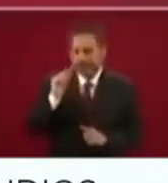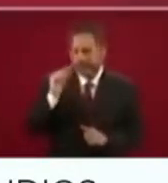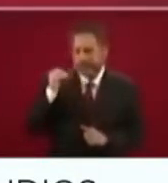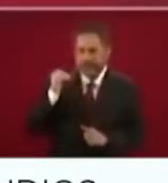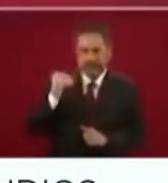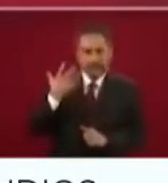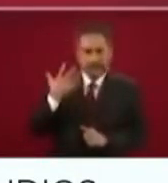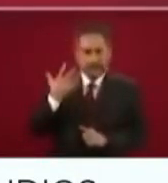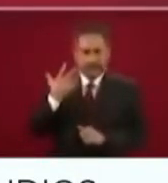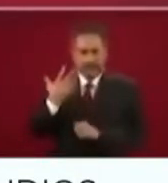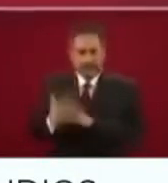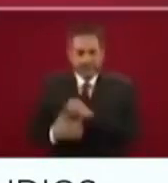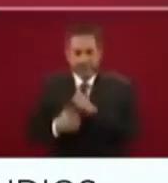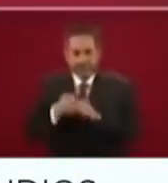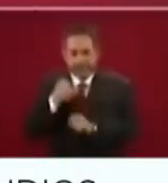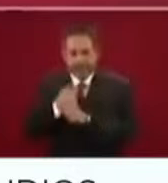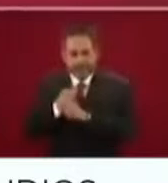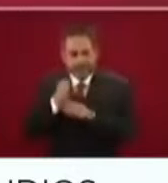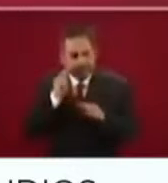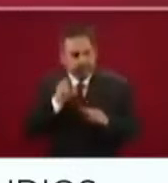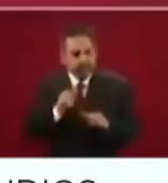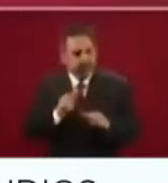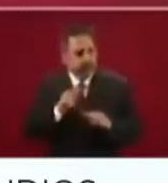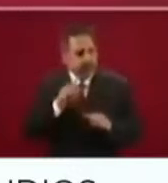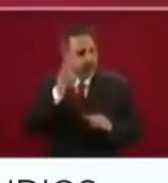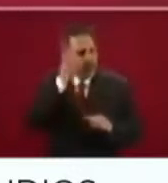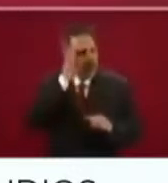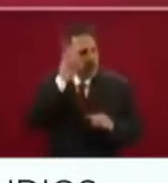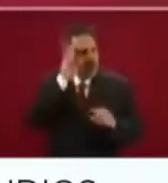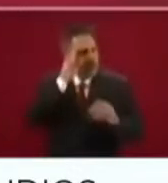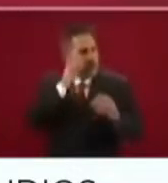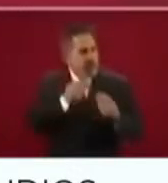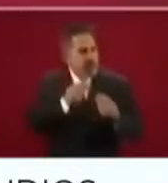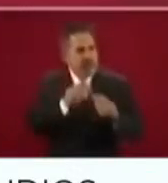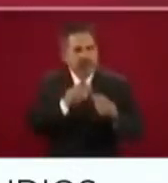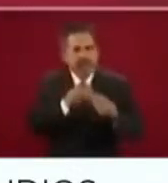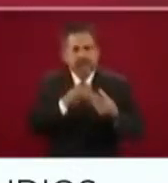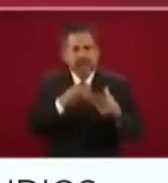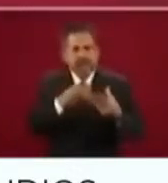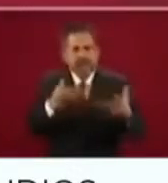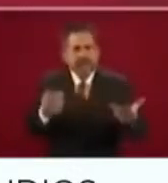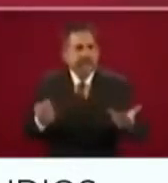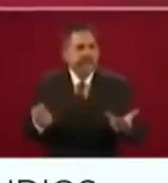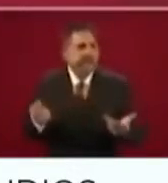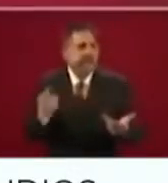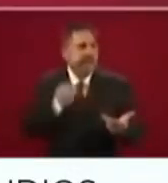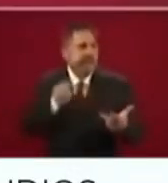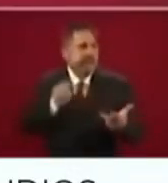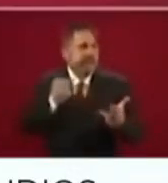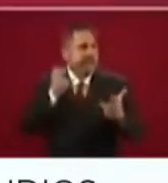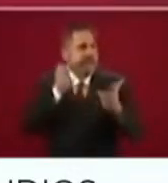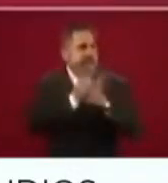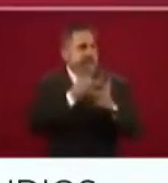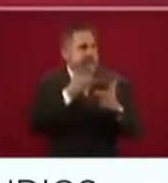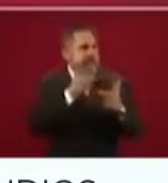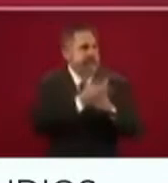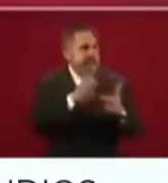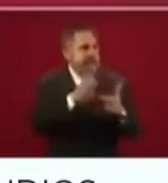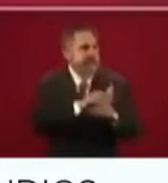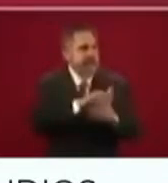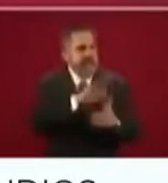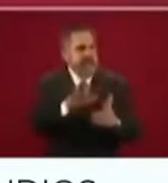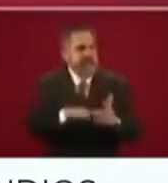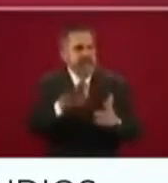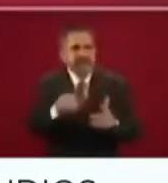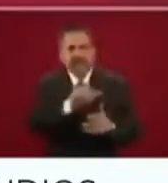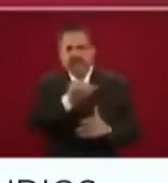del homicidio de su hermano por falta de cuidados, su hermano Federico Hertz Manero. En una entrevista radiofónica con Ciro Gómez Leiva, el